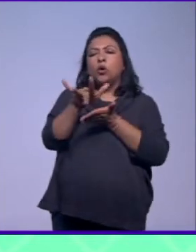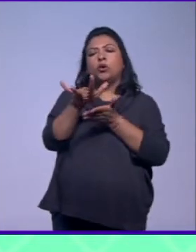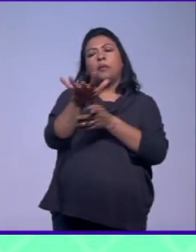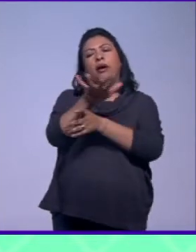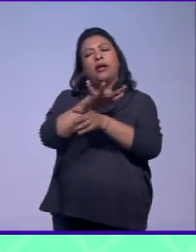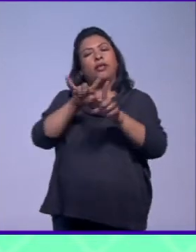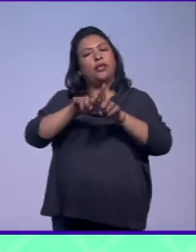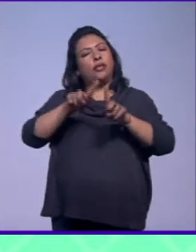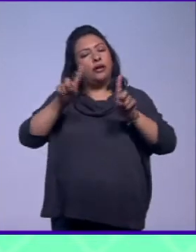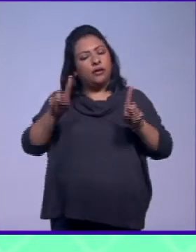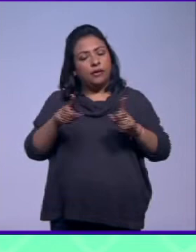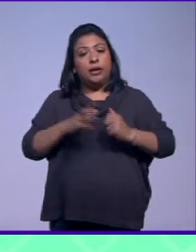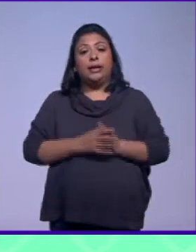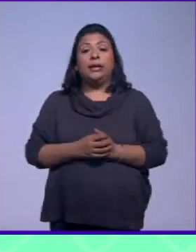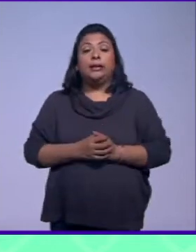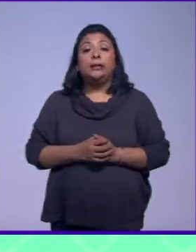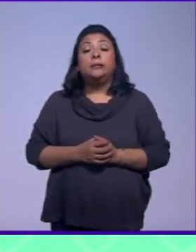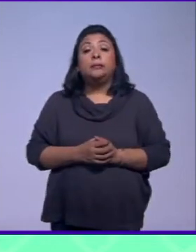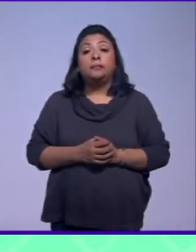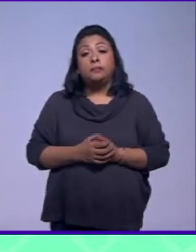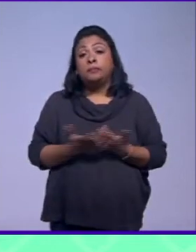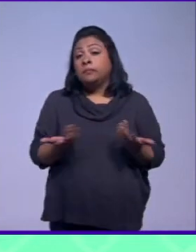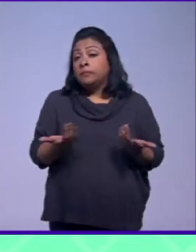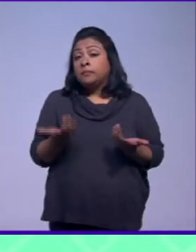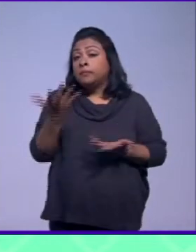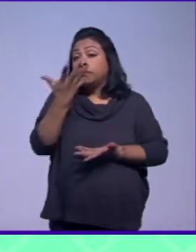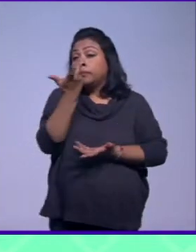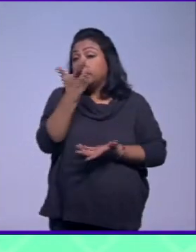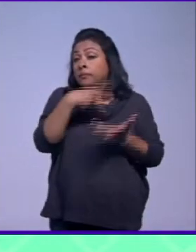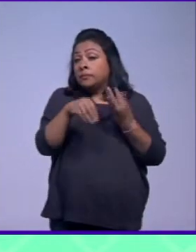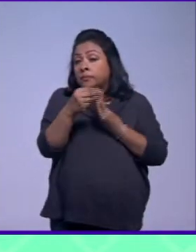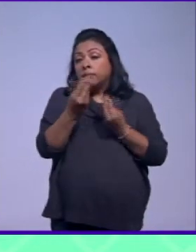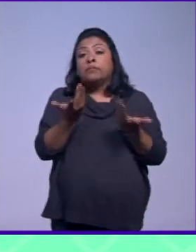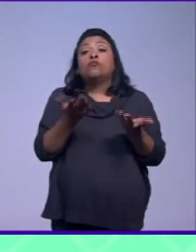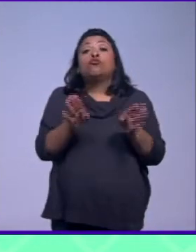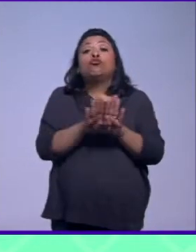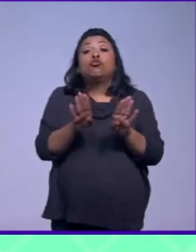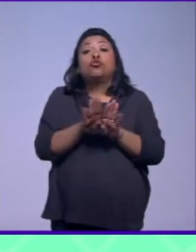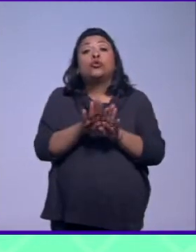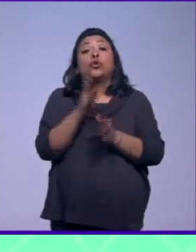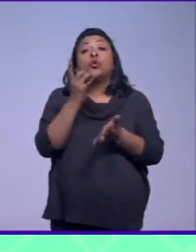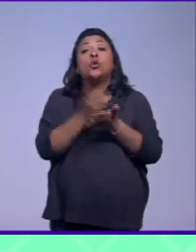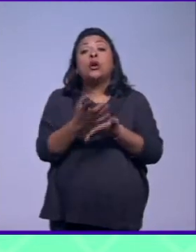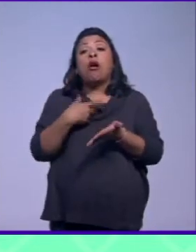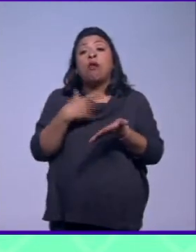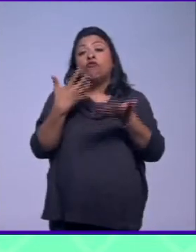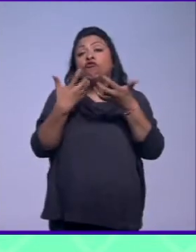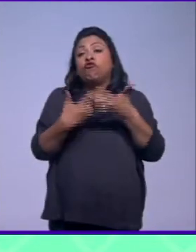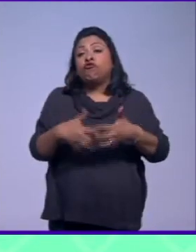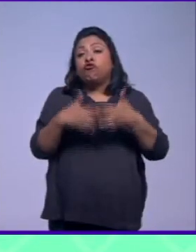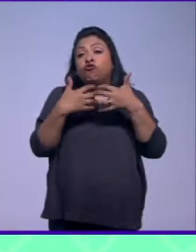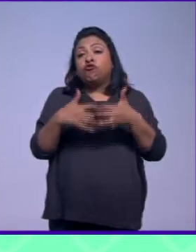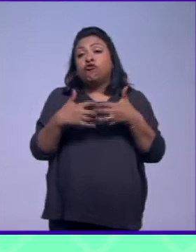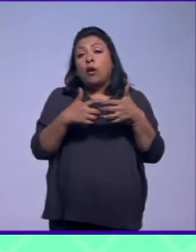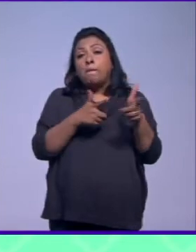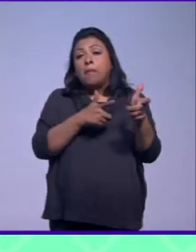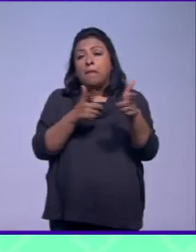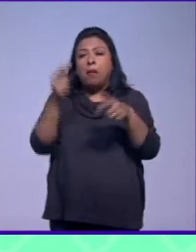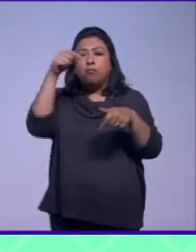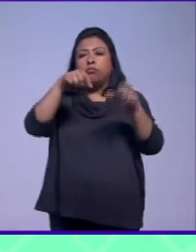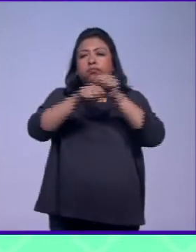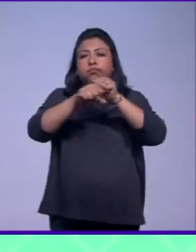entorno muy distinto y que cuál es su economía basada prácticamente en la producción de armamento nuclear